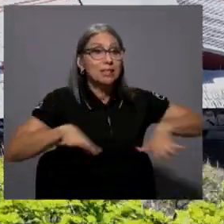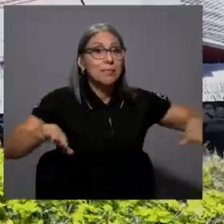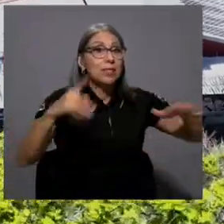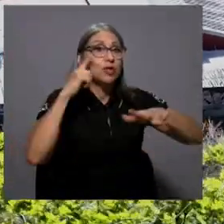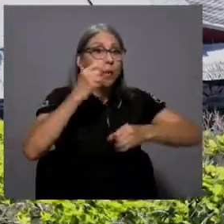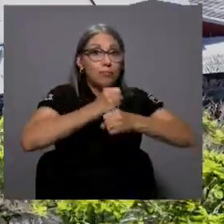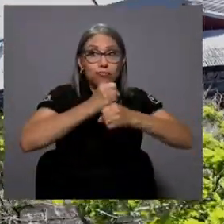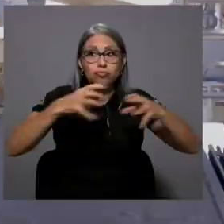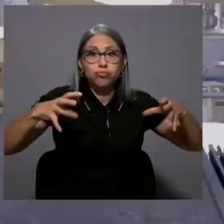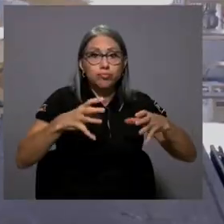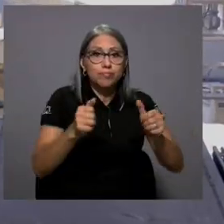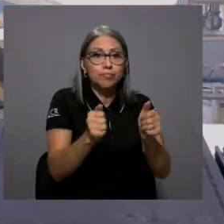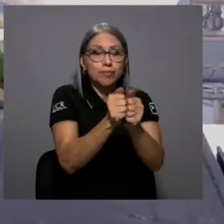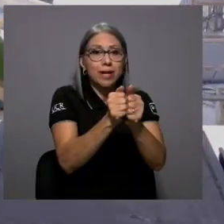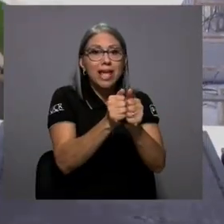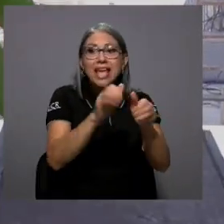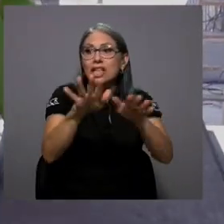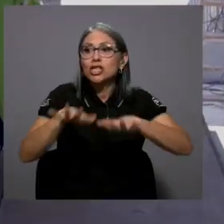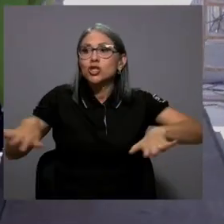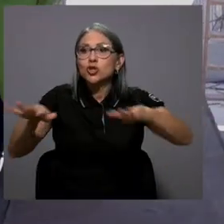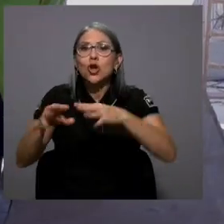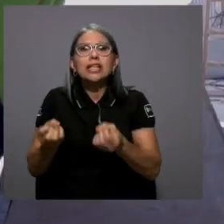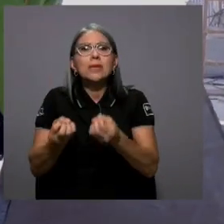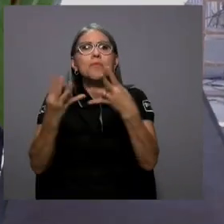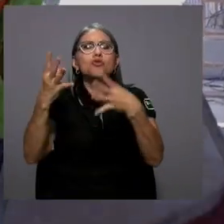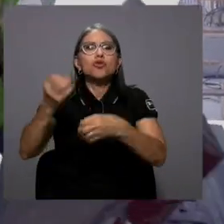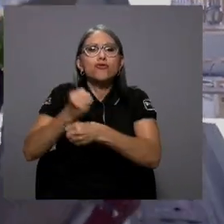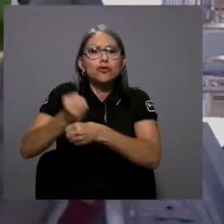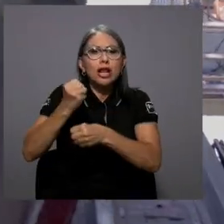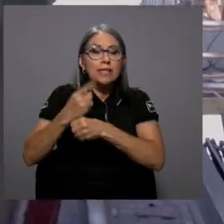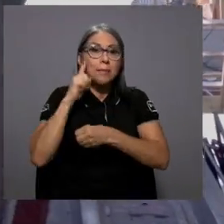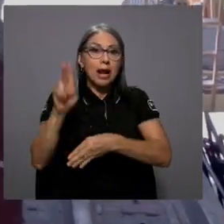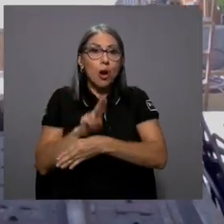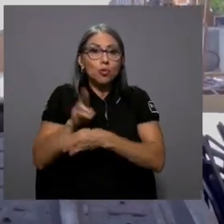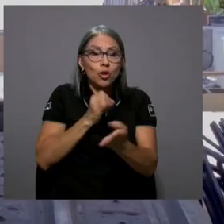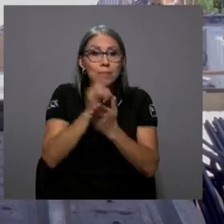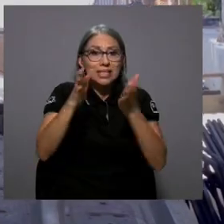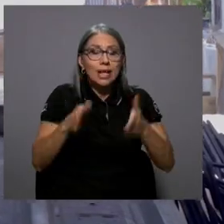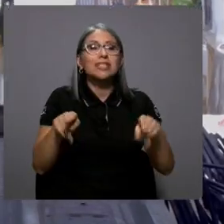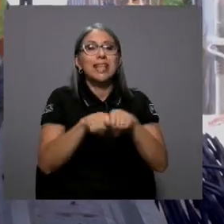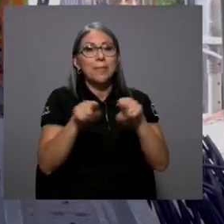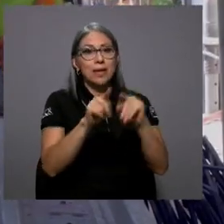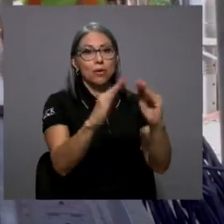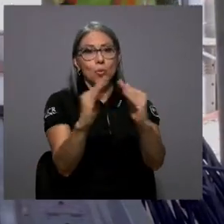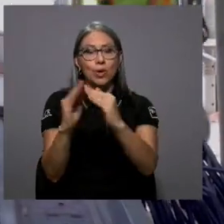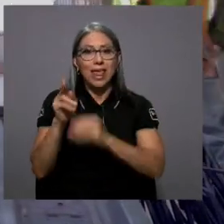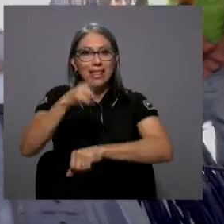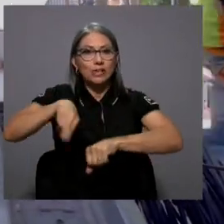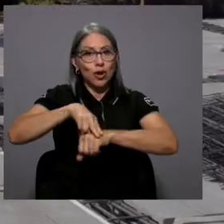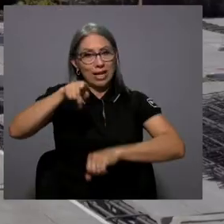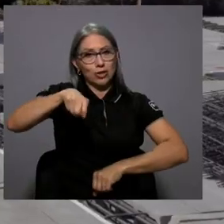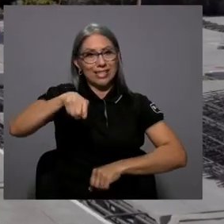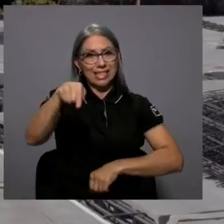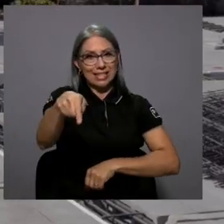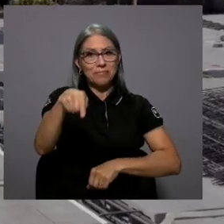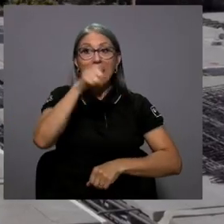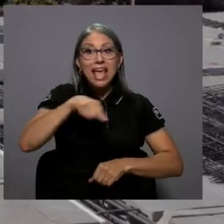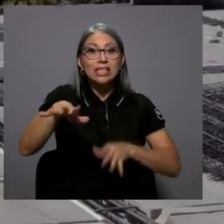coworking y zonas multifuncionales para el uso de investigadores y también de la comunidad nacional que así lo requiera.